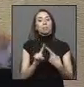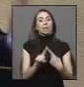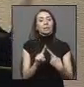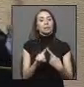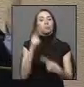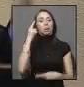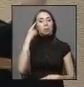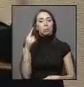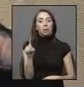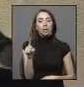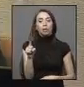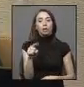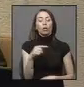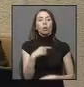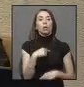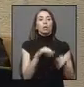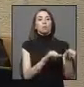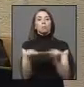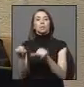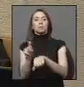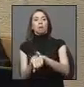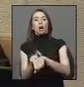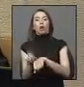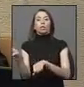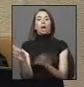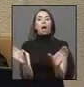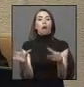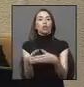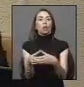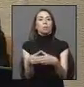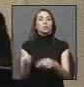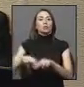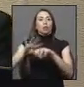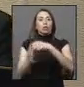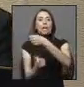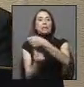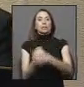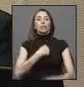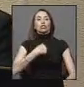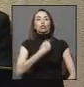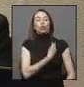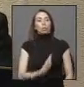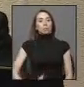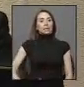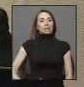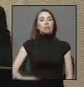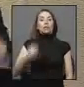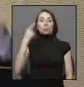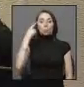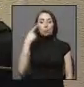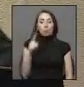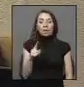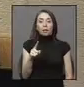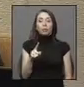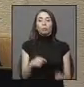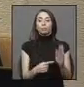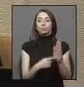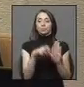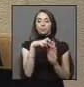pero tengo a la misma hora la Comisión de Hacienda que presido, pero resulta que el